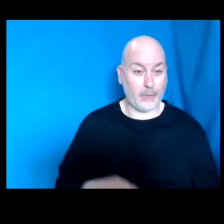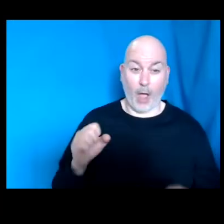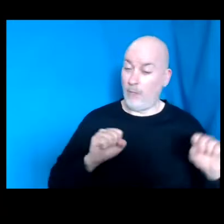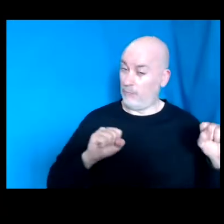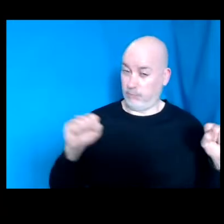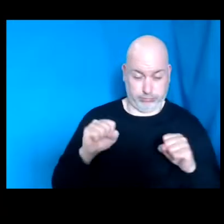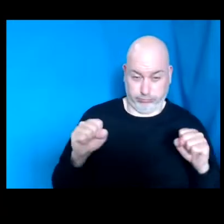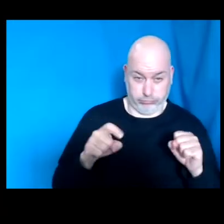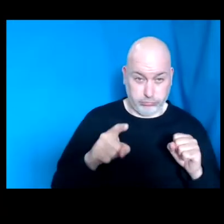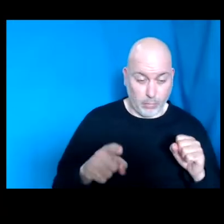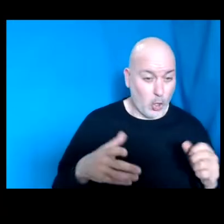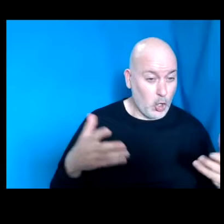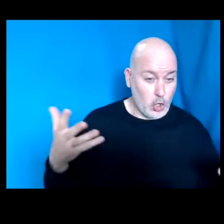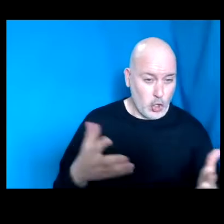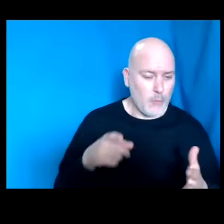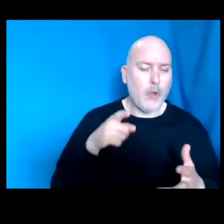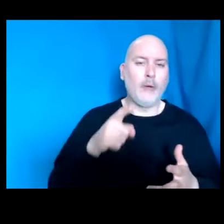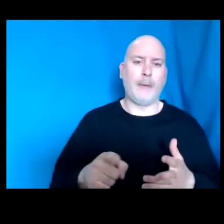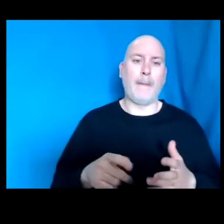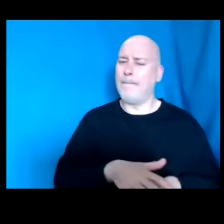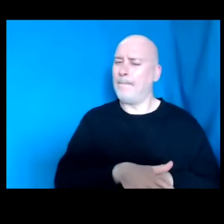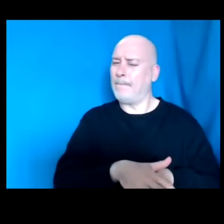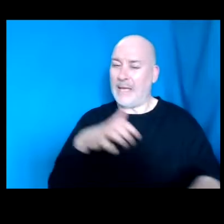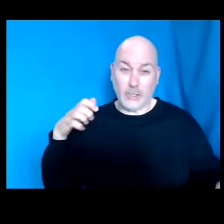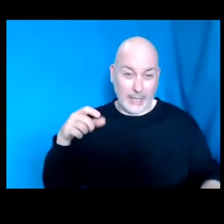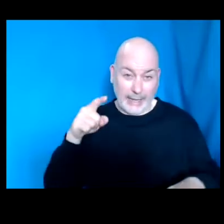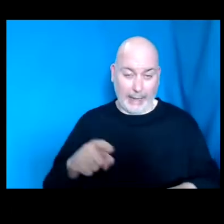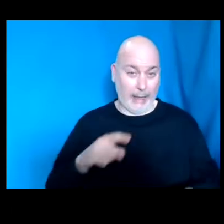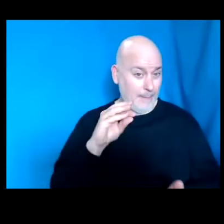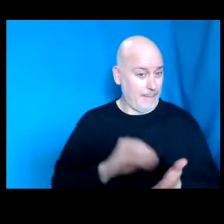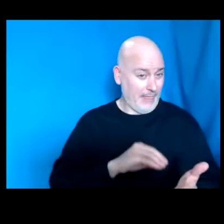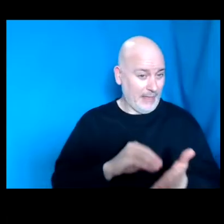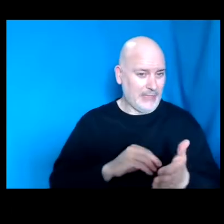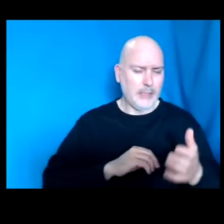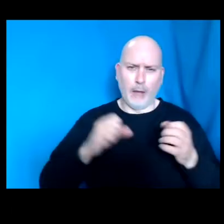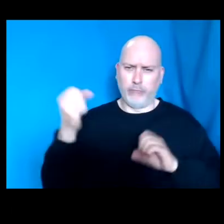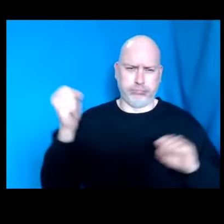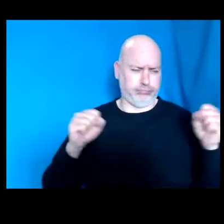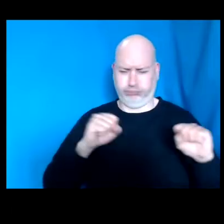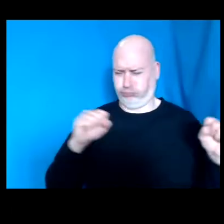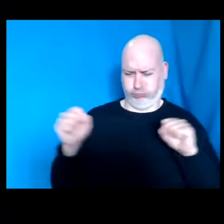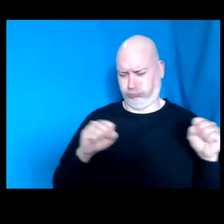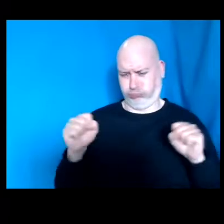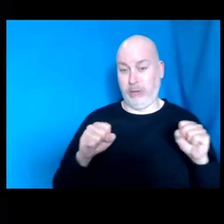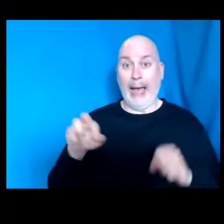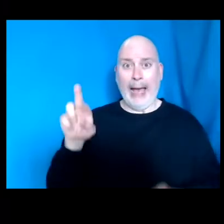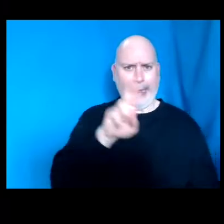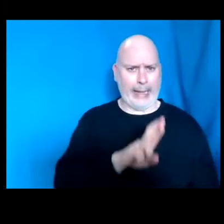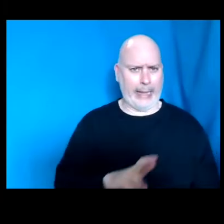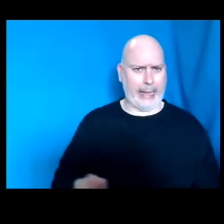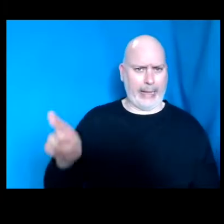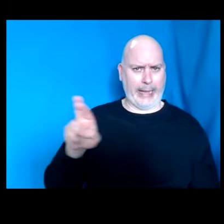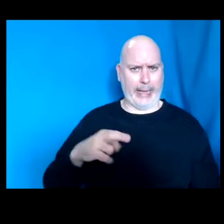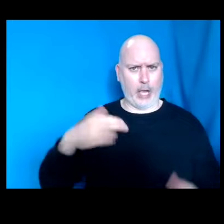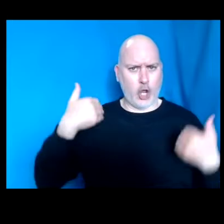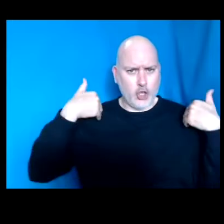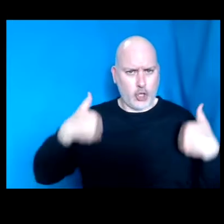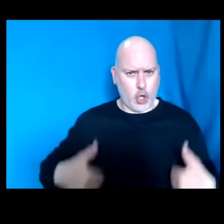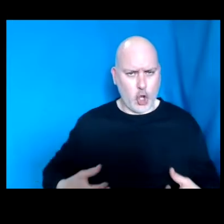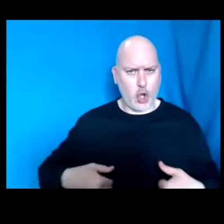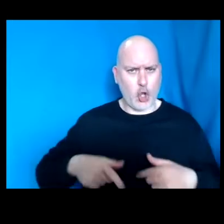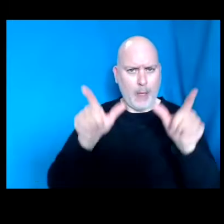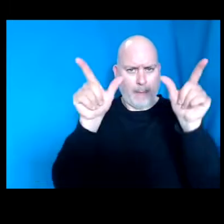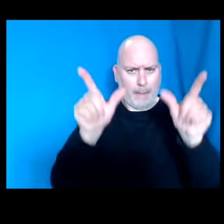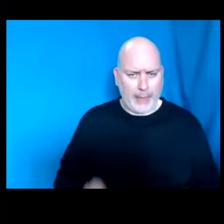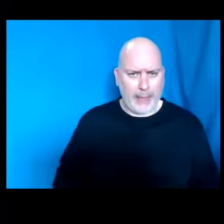se va a manifestar? La mayoría de las veces con movimientos bruscos, repetidos, tanto del tronco como de las